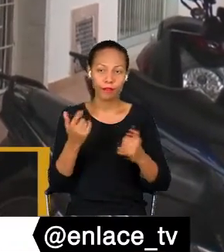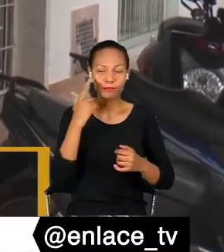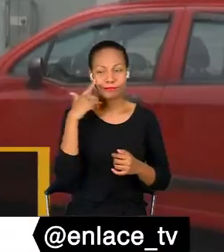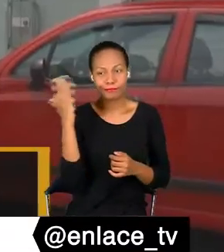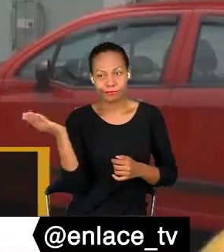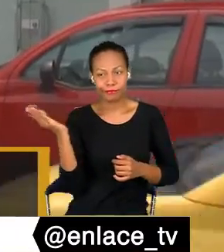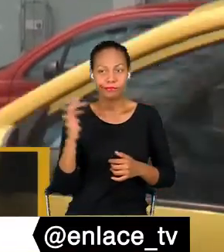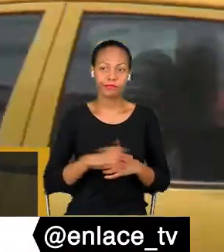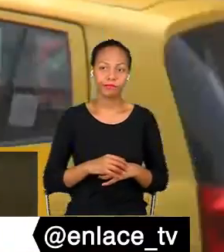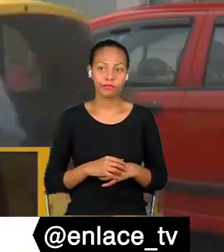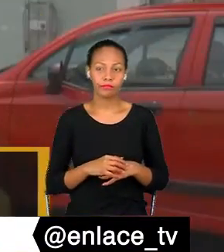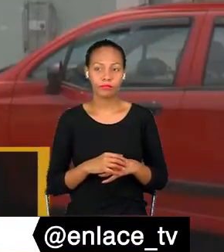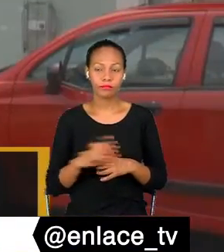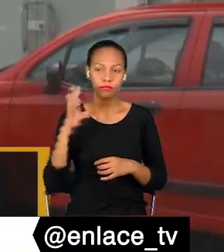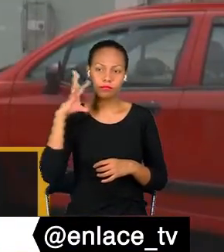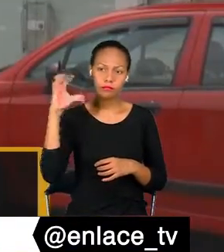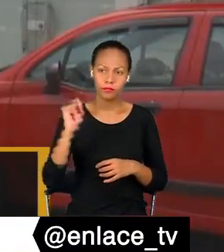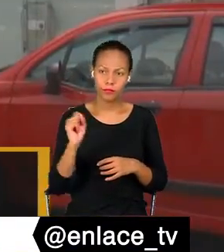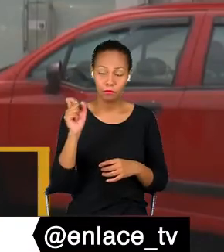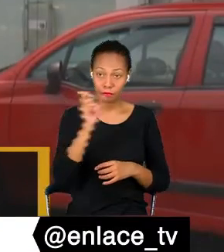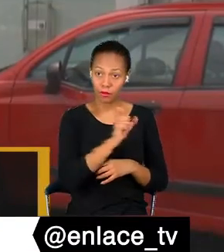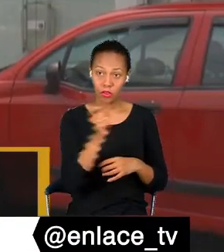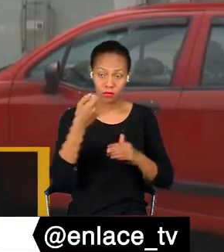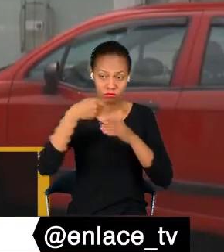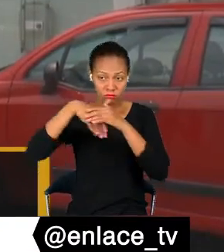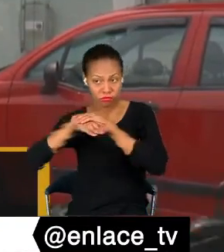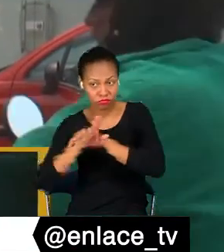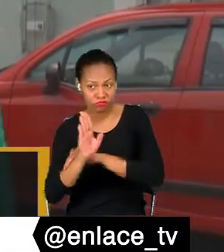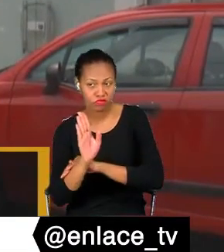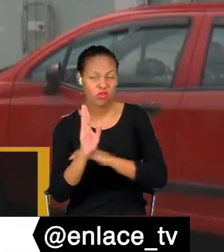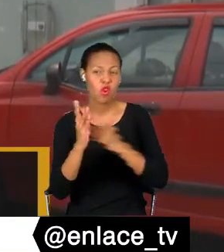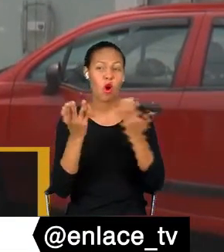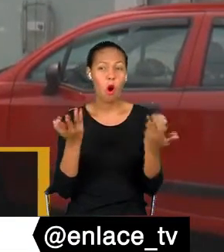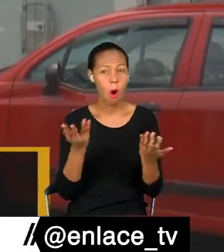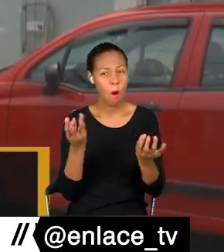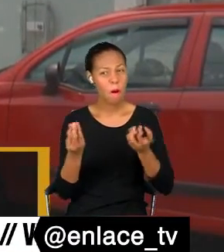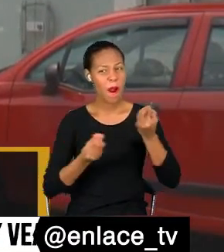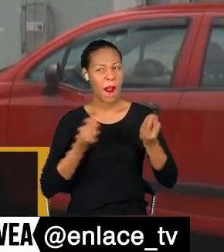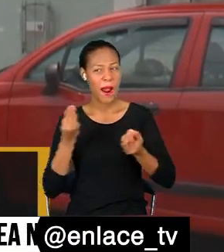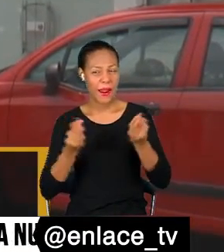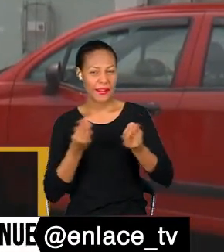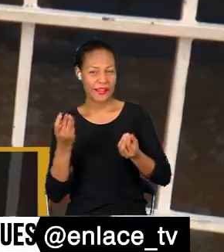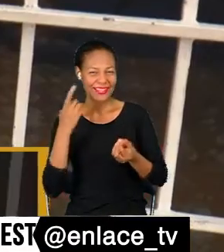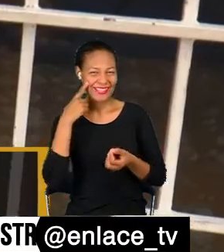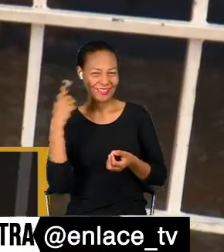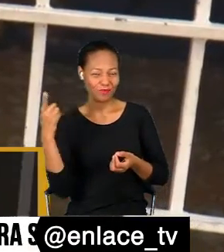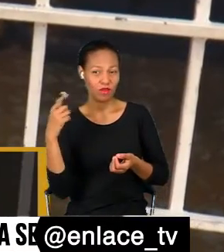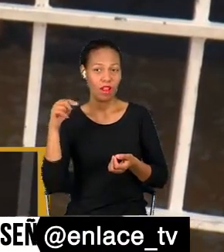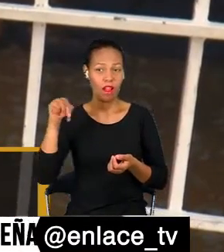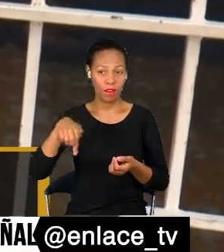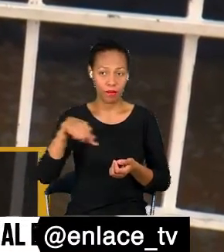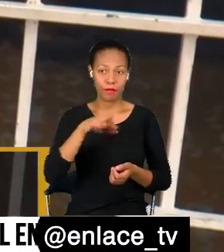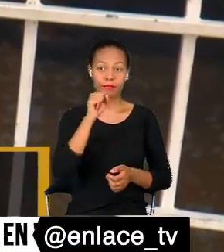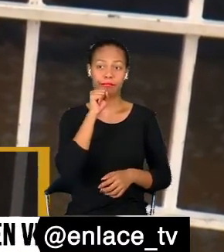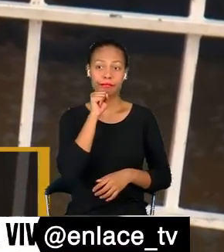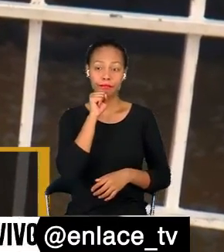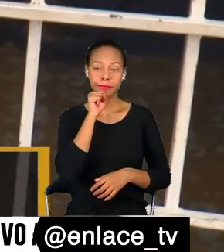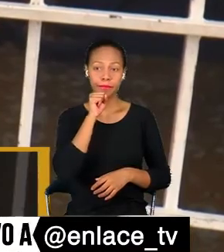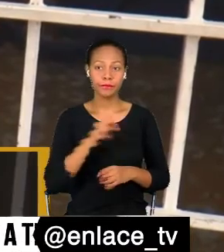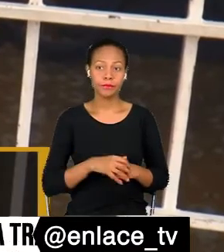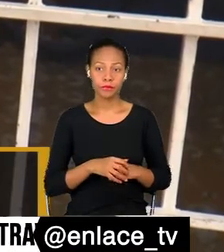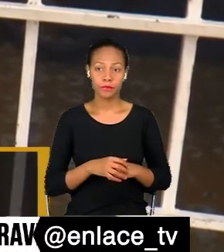en donde se registra cómo ingresaron estos ladrones a este punto de atención de Cafaba en la ciudad, de donde